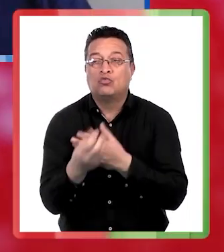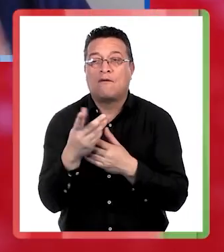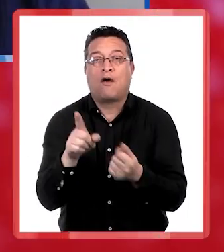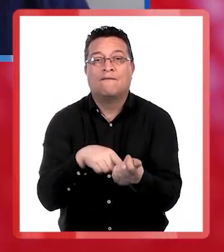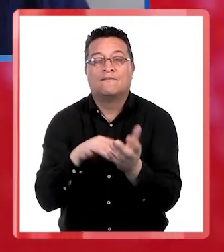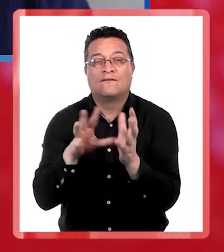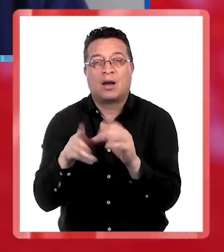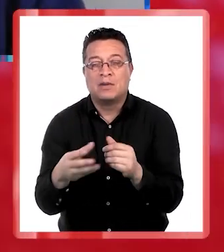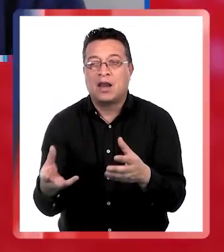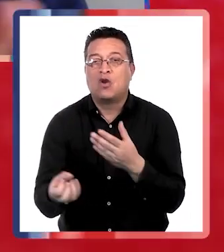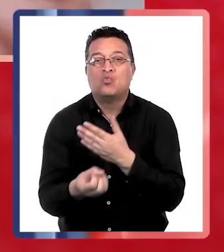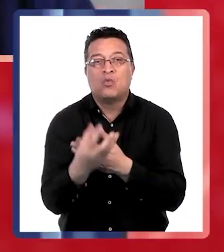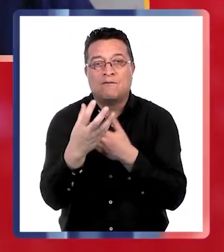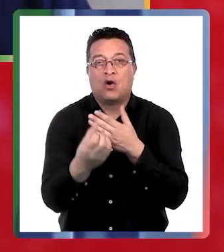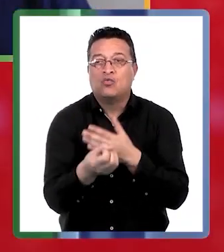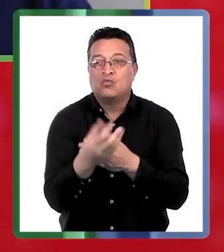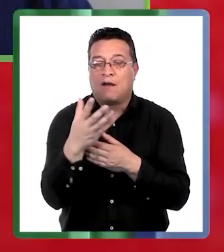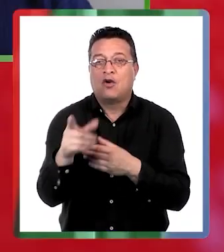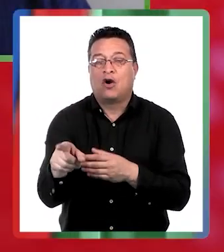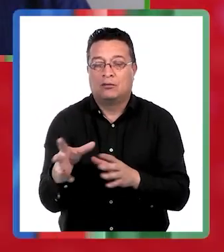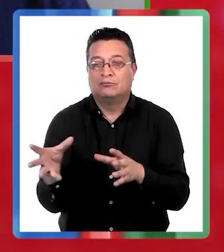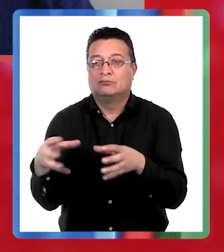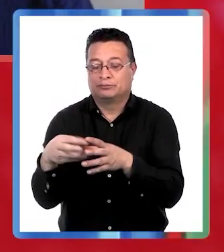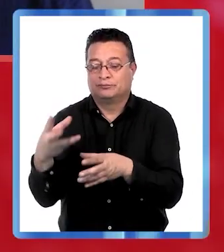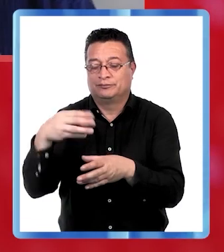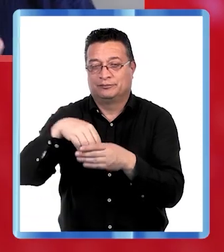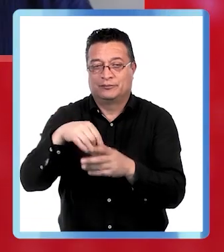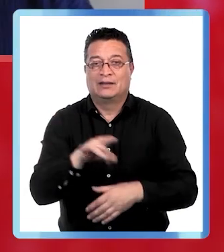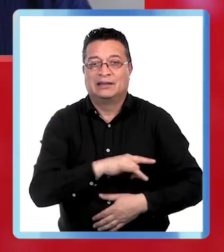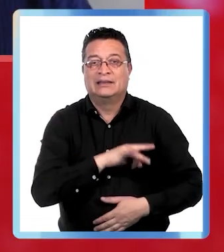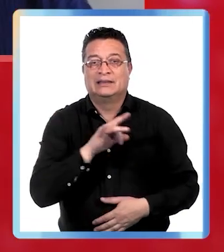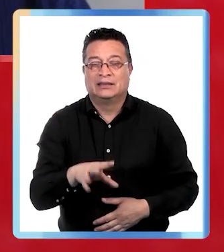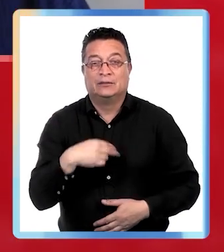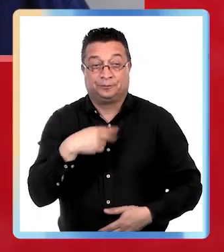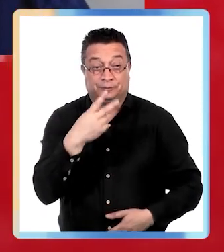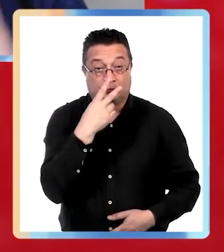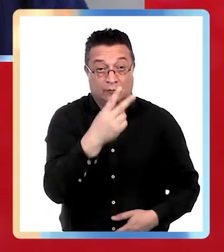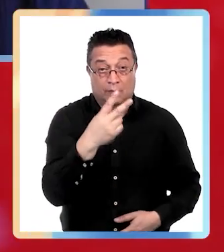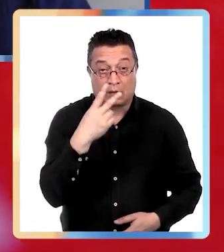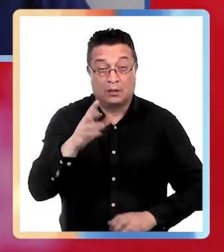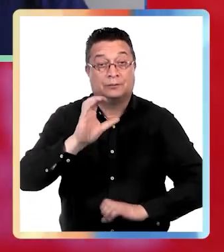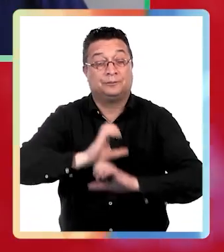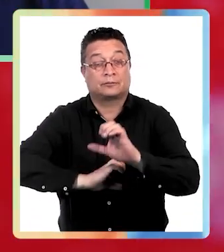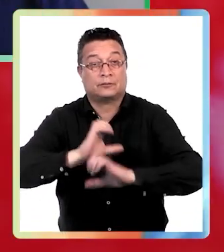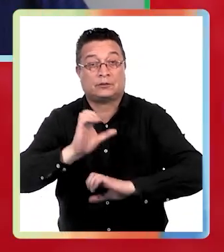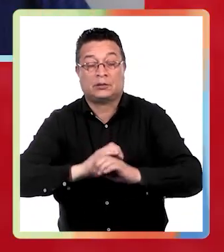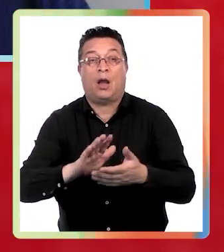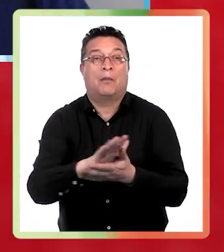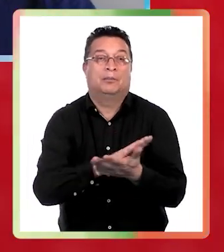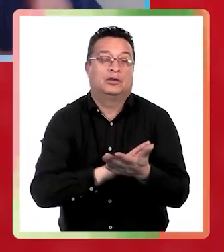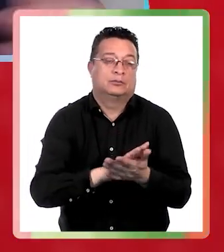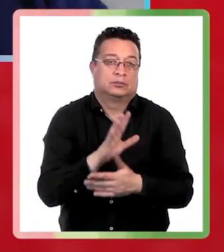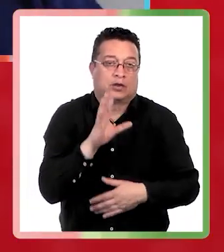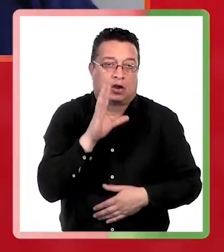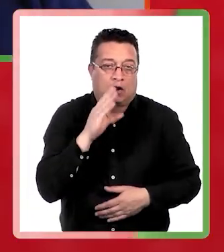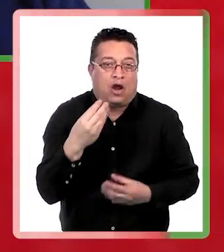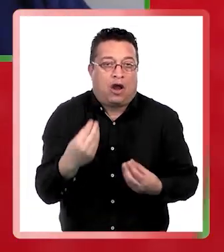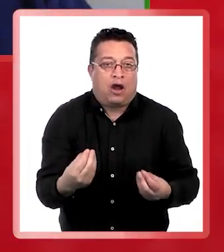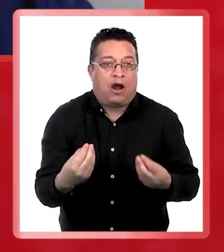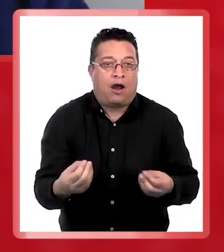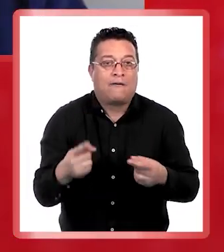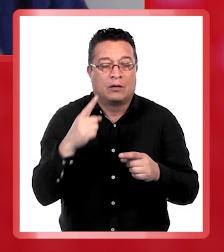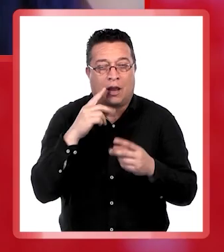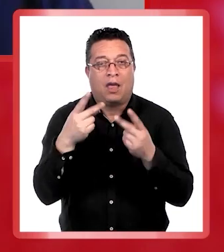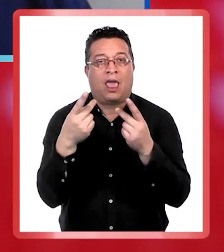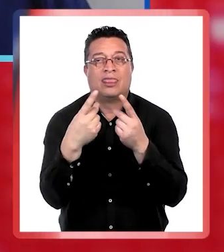nuevas familias o o las nuevas realidades que hay en nuestro país? Hemos visto que las empresas, por ejemplo,